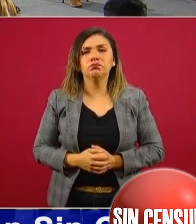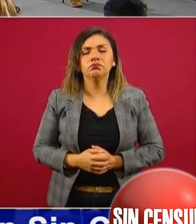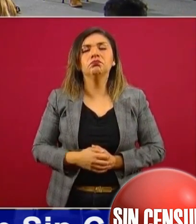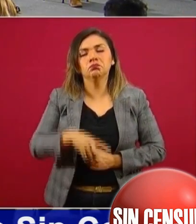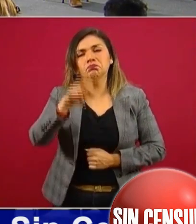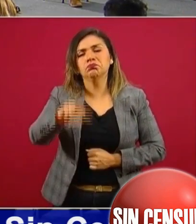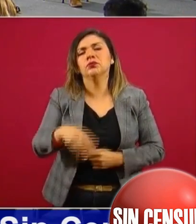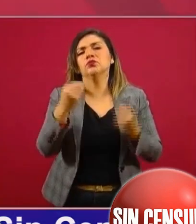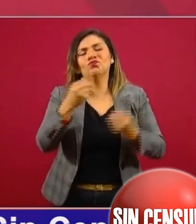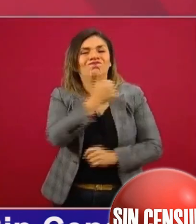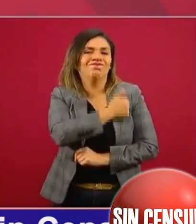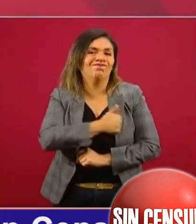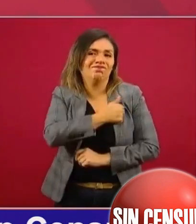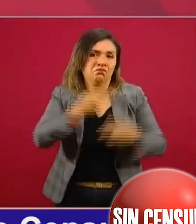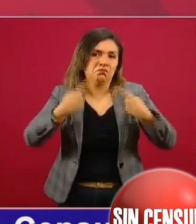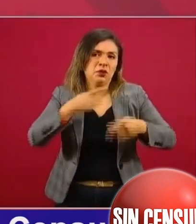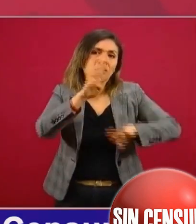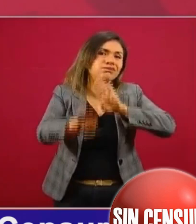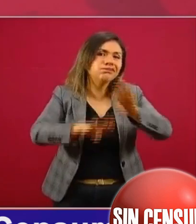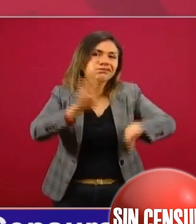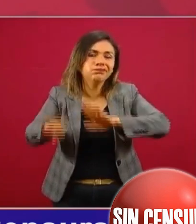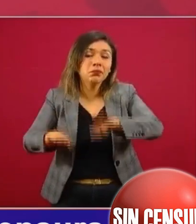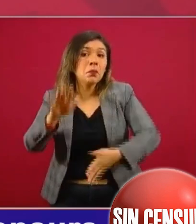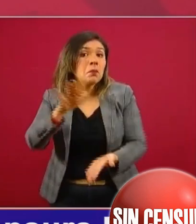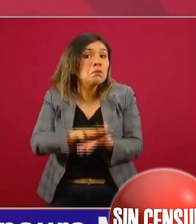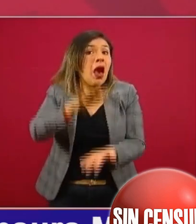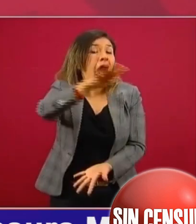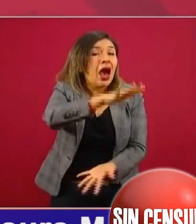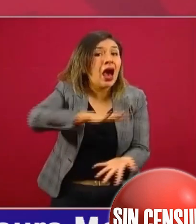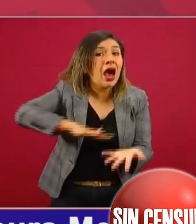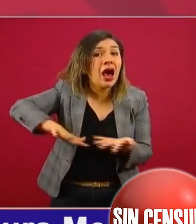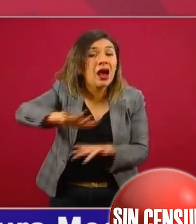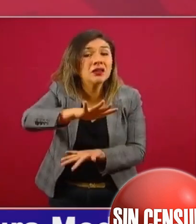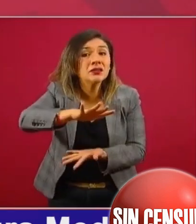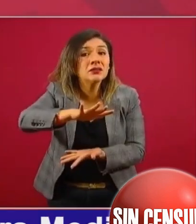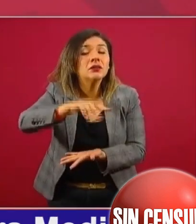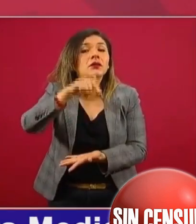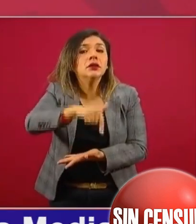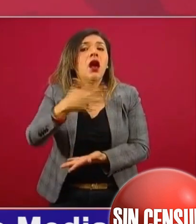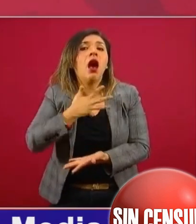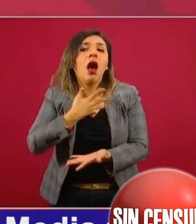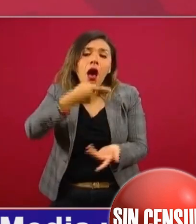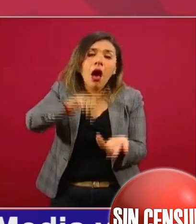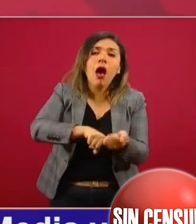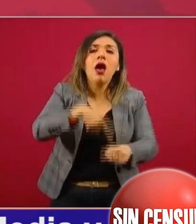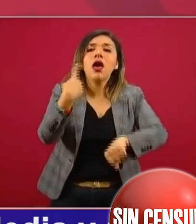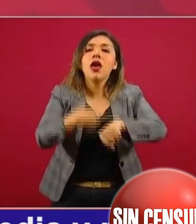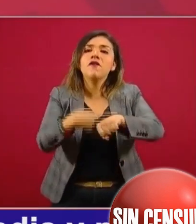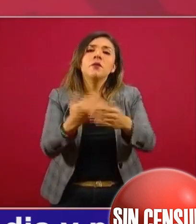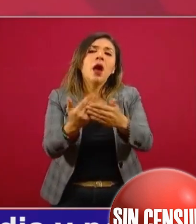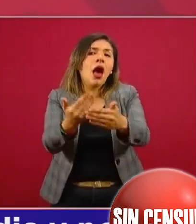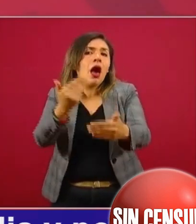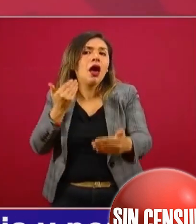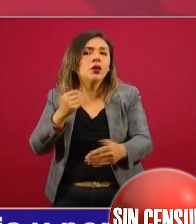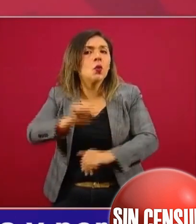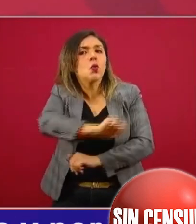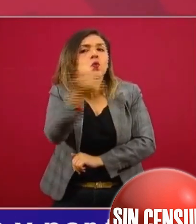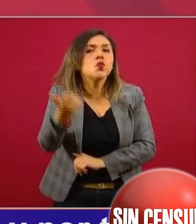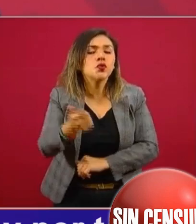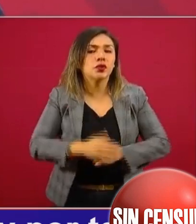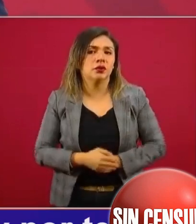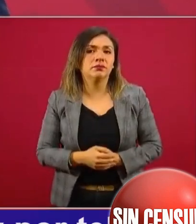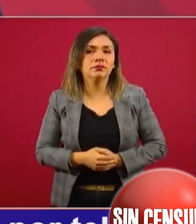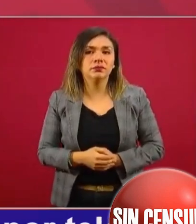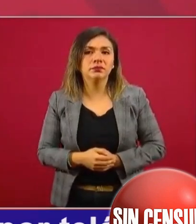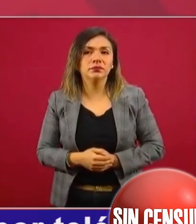fallecido, la mayoría con enfermedades crónicas, incluso